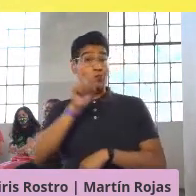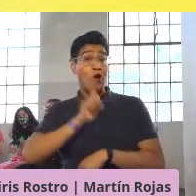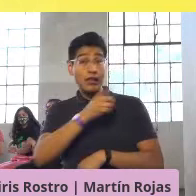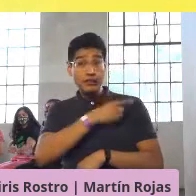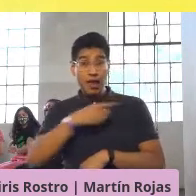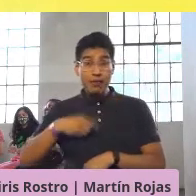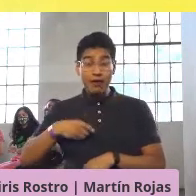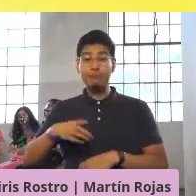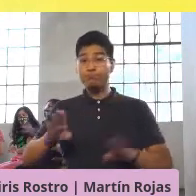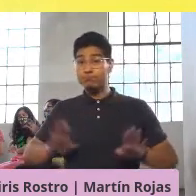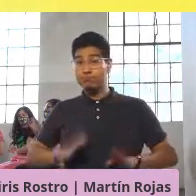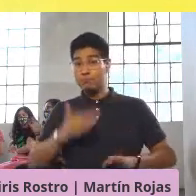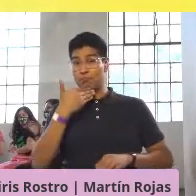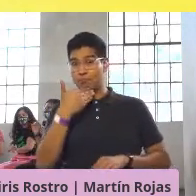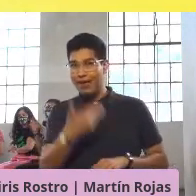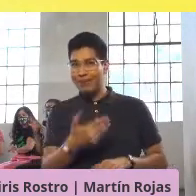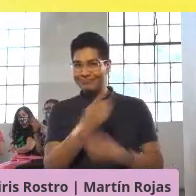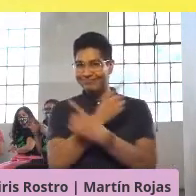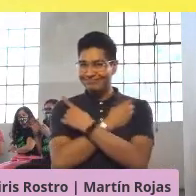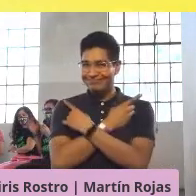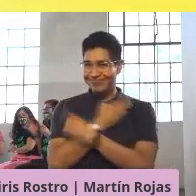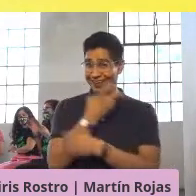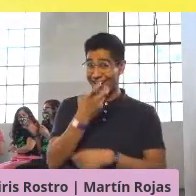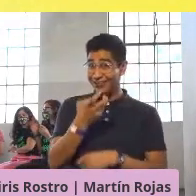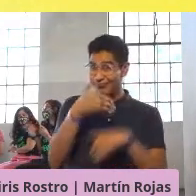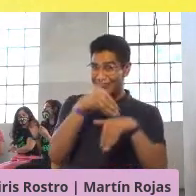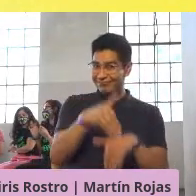de comportarse, ¿no? O sea,